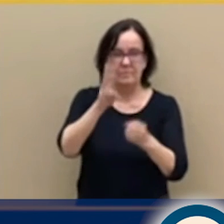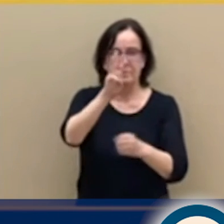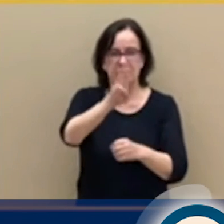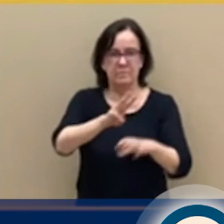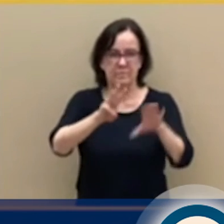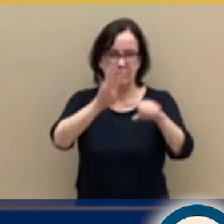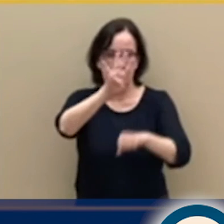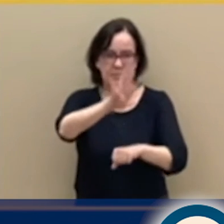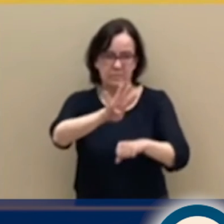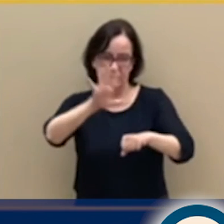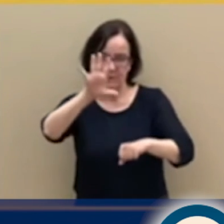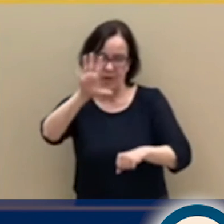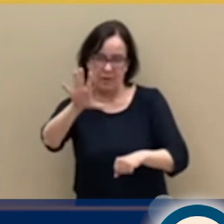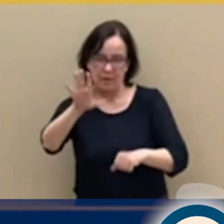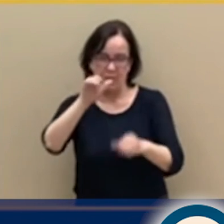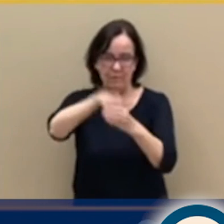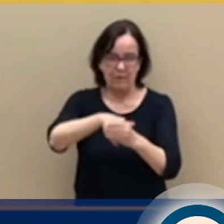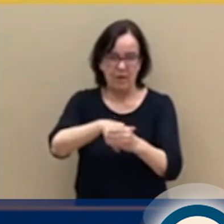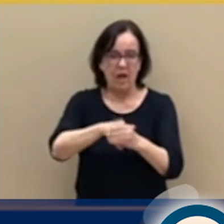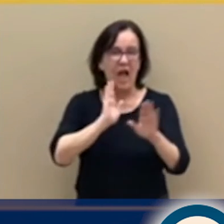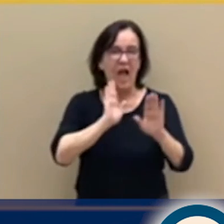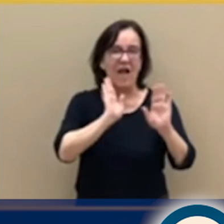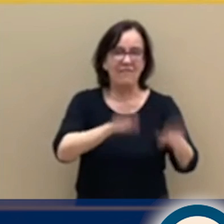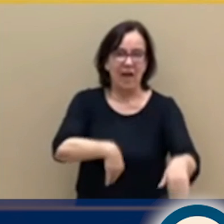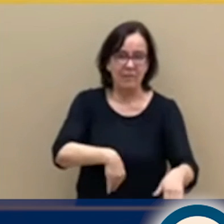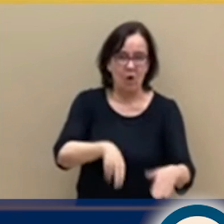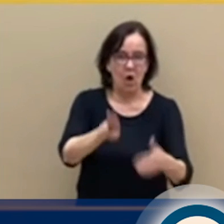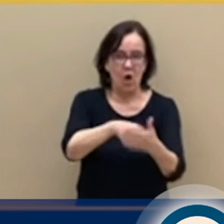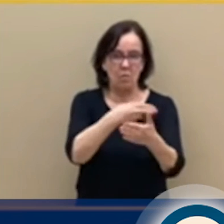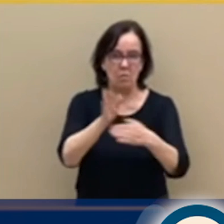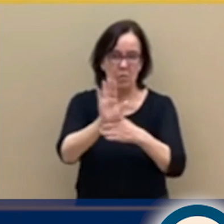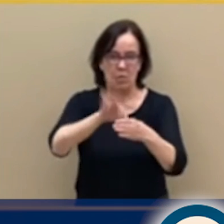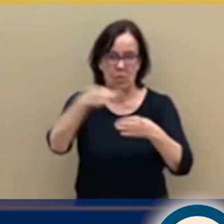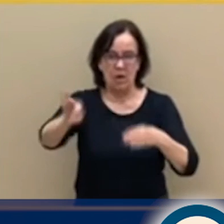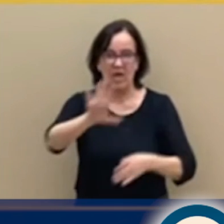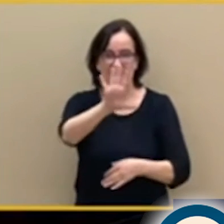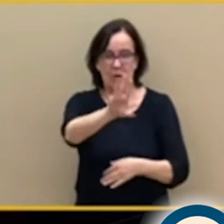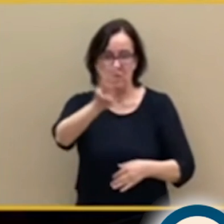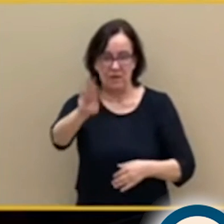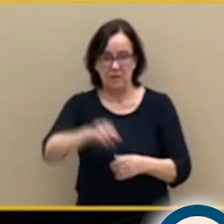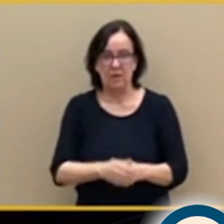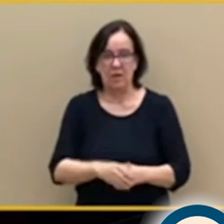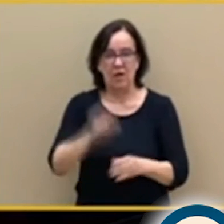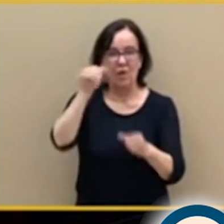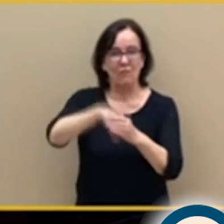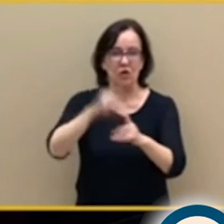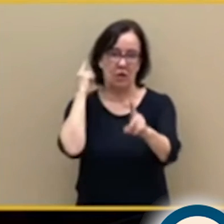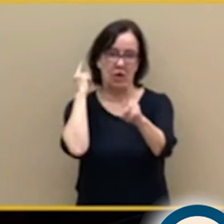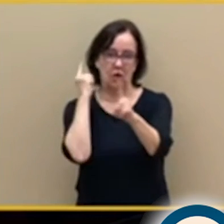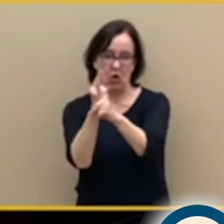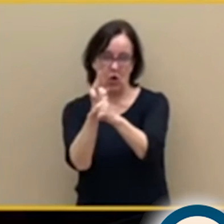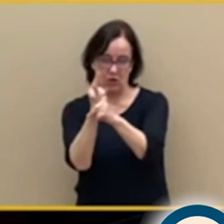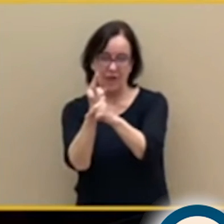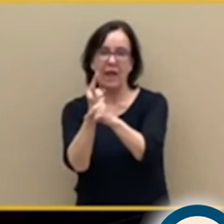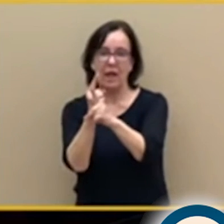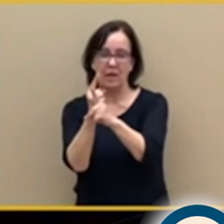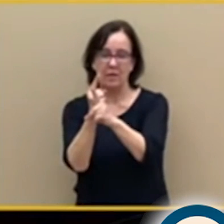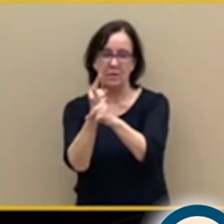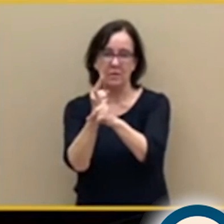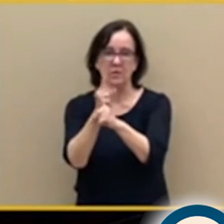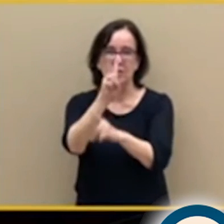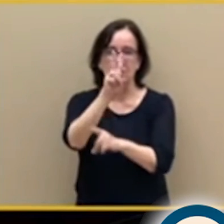moción de censura 53, votos en contra de la moción de censura 201, abstenciones